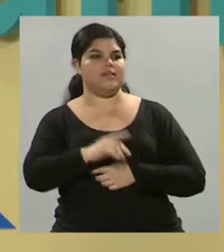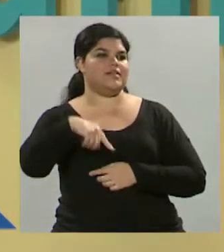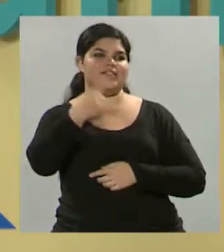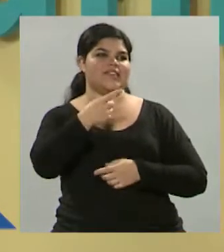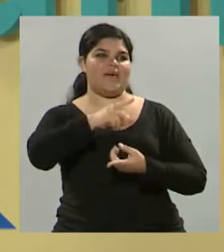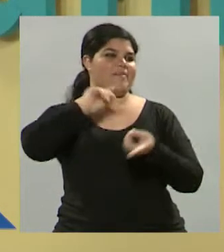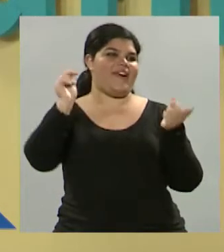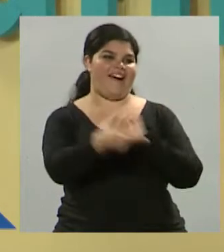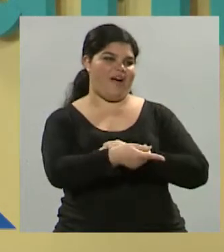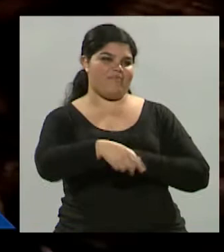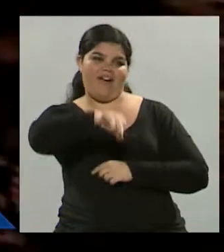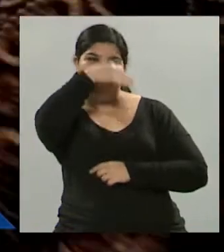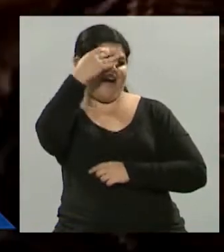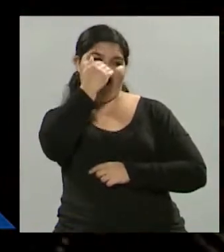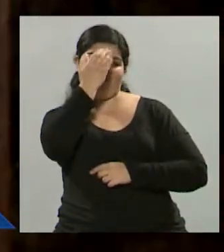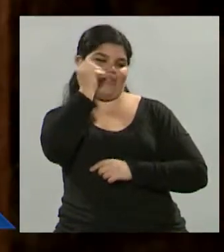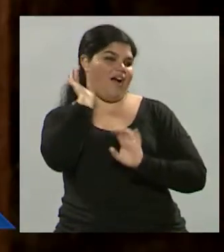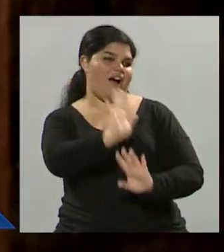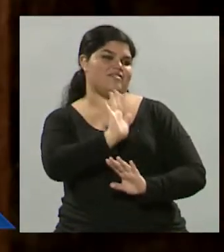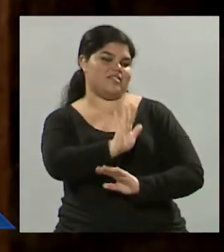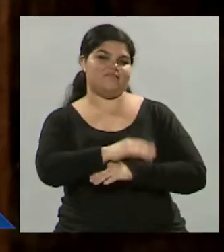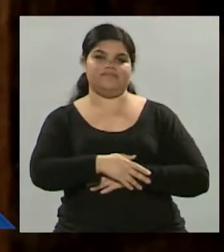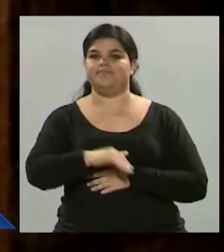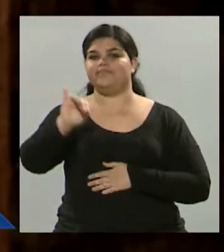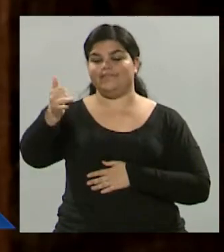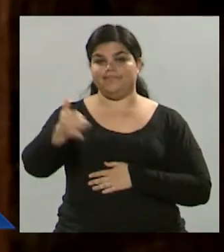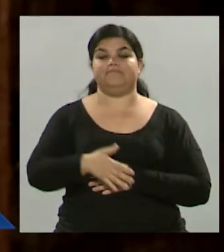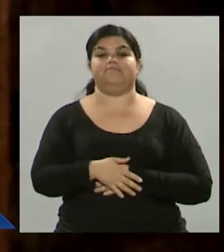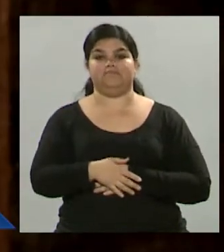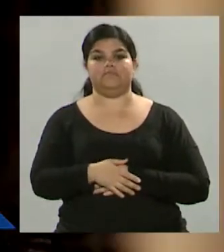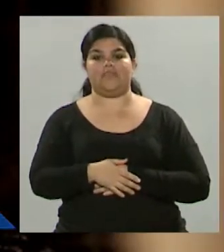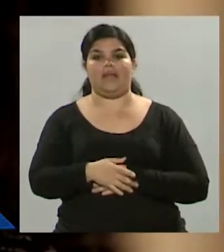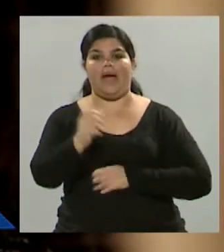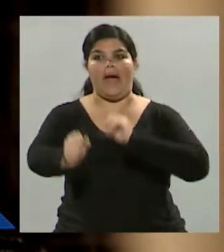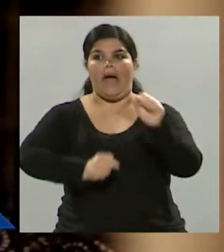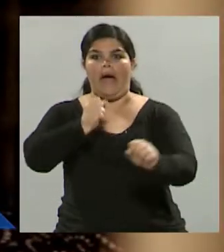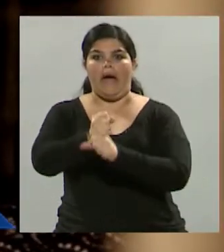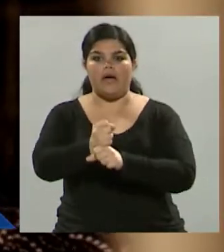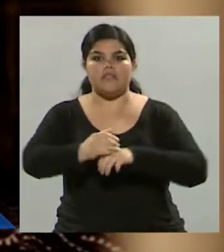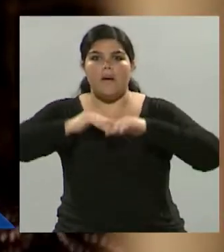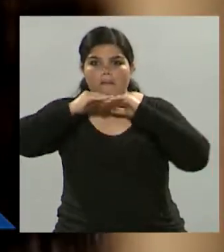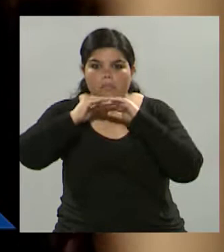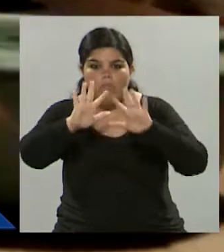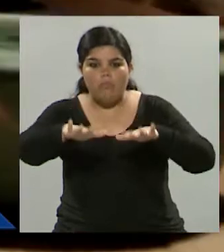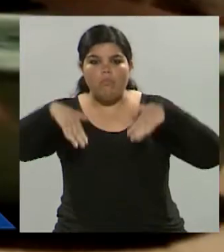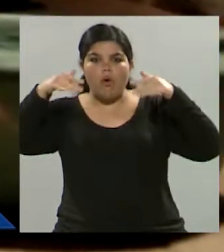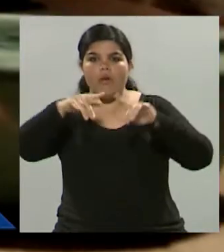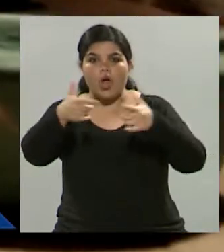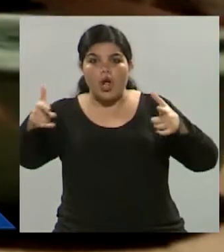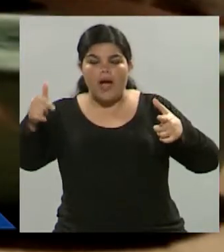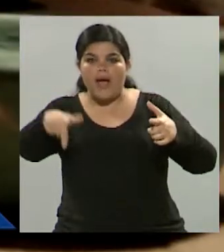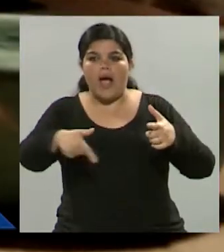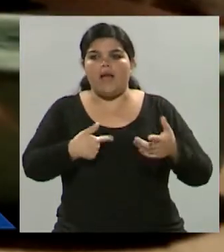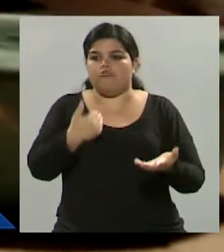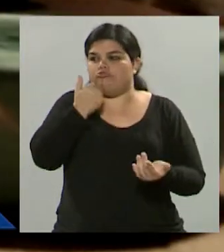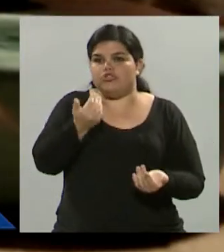Que pasa mucho con el clown esto también, viste, de que hasta que no hay público no sabés. Claro, porque no te da cómo información. Es la vida de la obra, porque